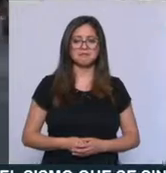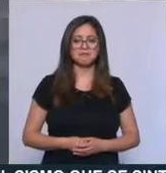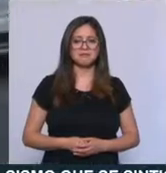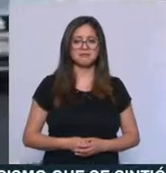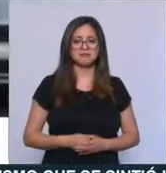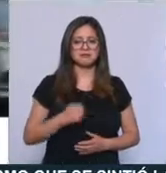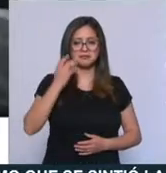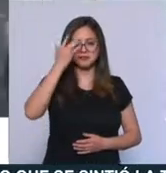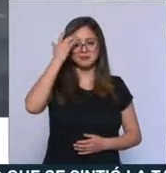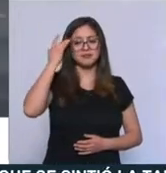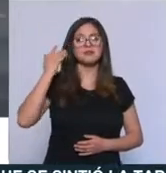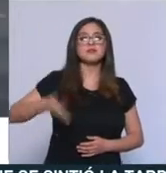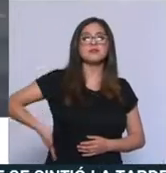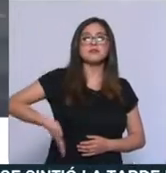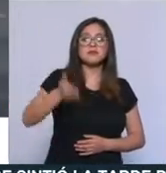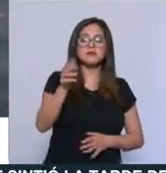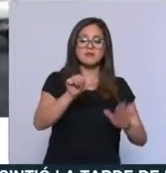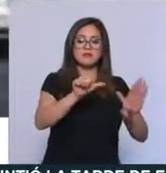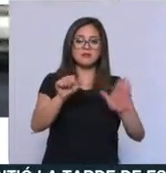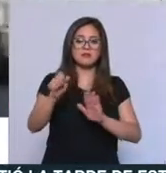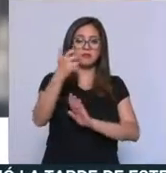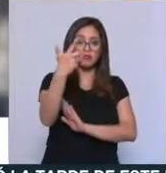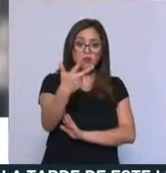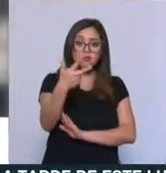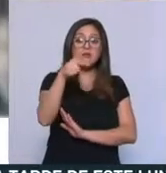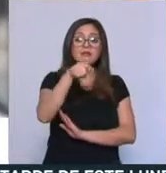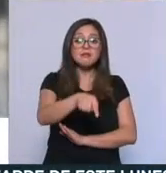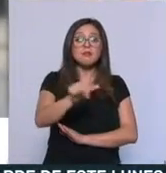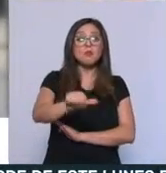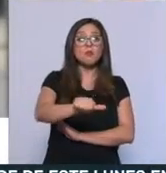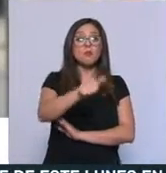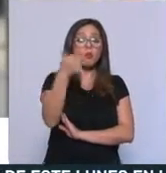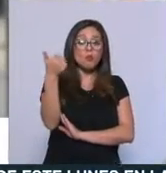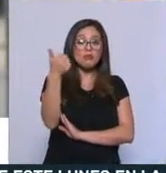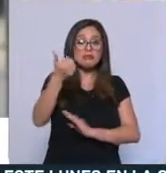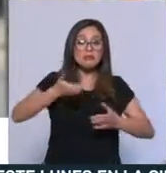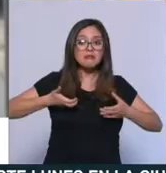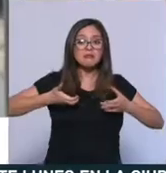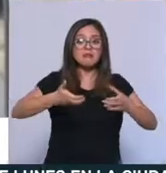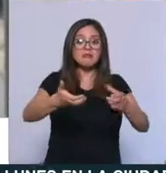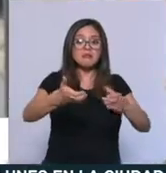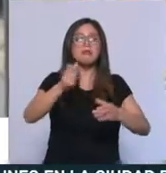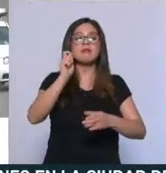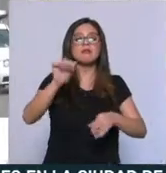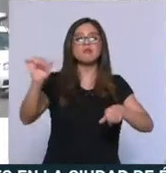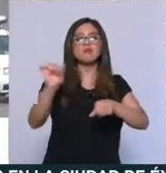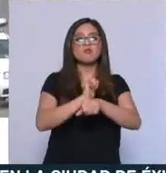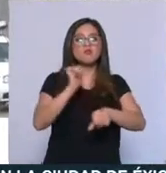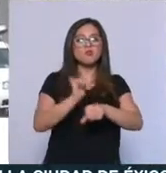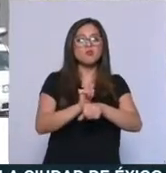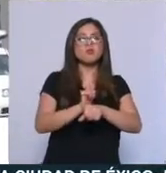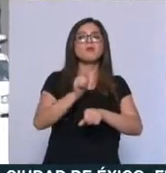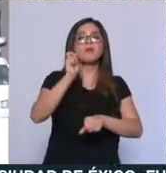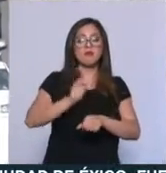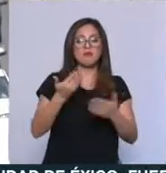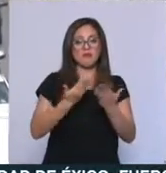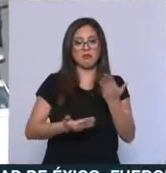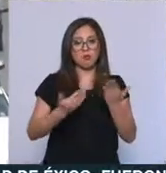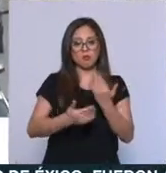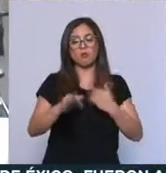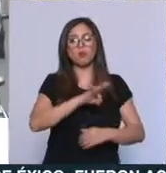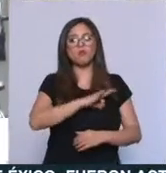Me encuentro en Avenida 608. Esta es una de las 11 vialidades en las cuales los automovilistas a partir de hoy